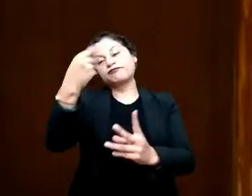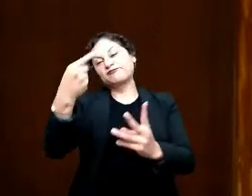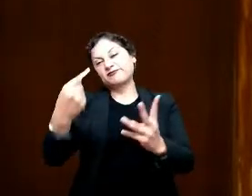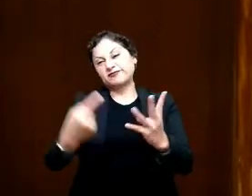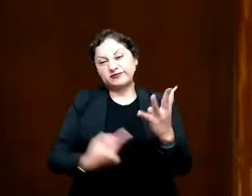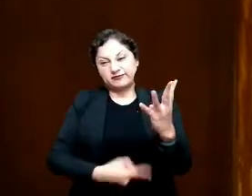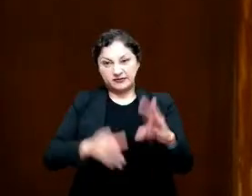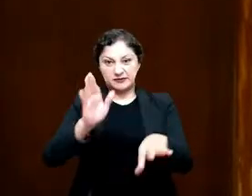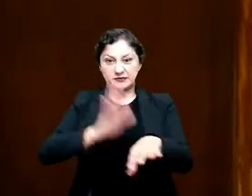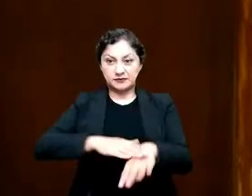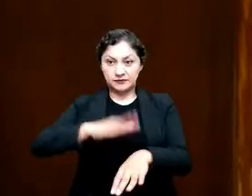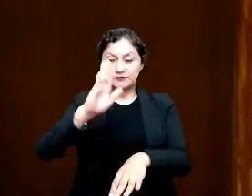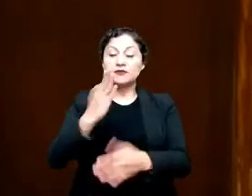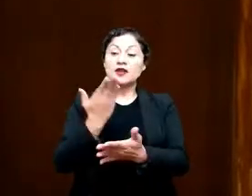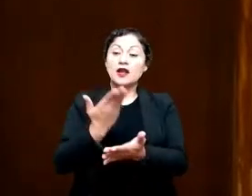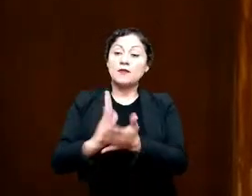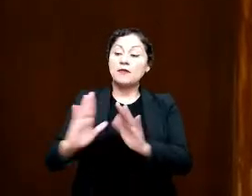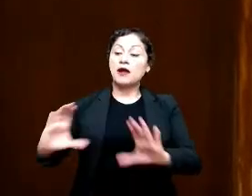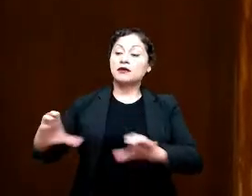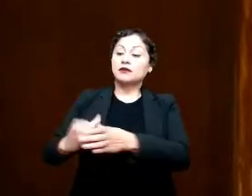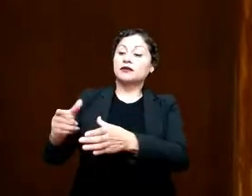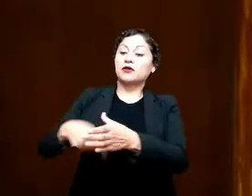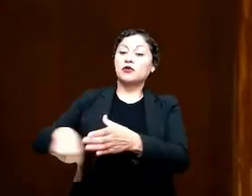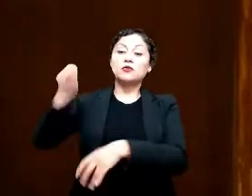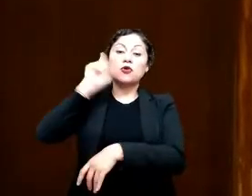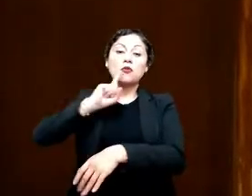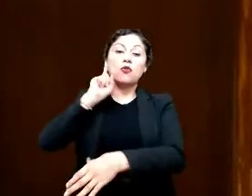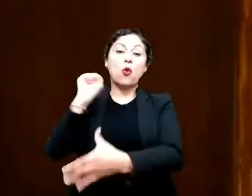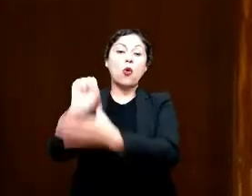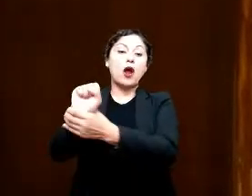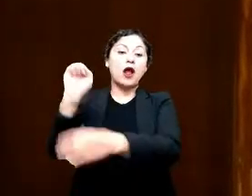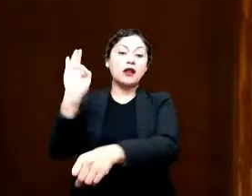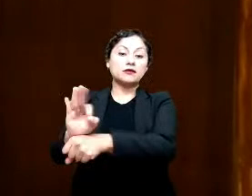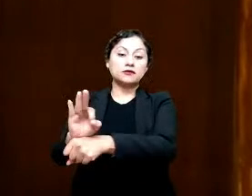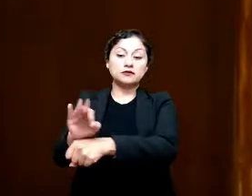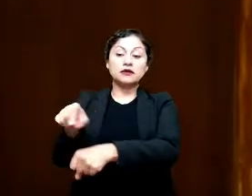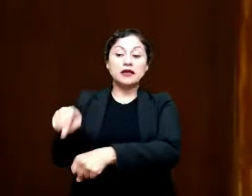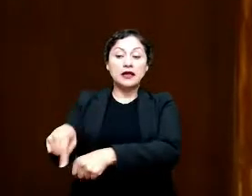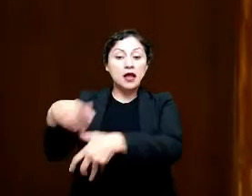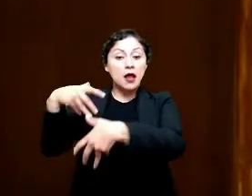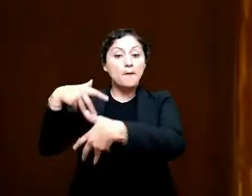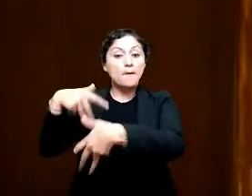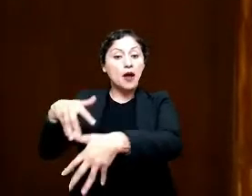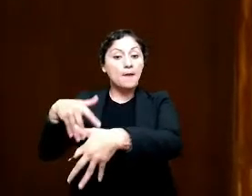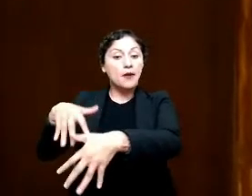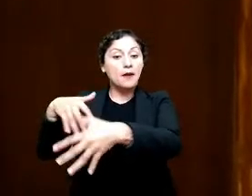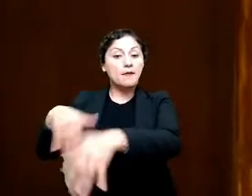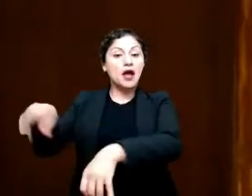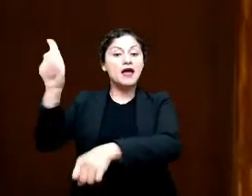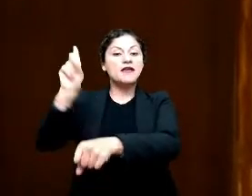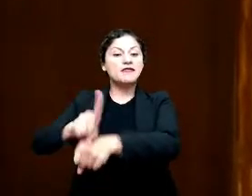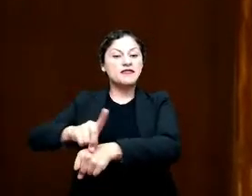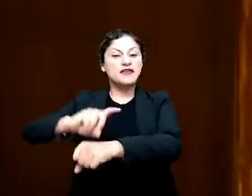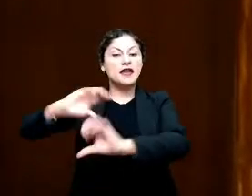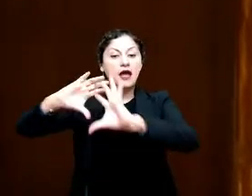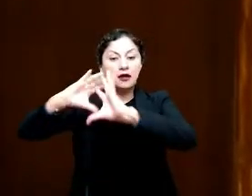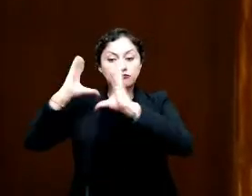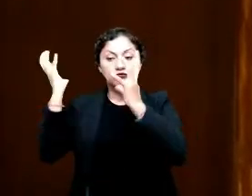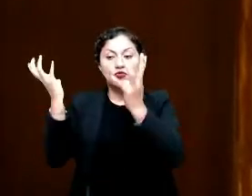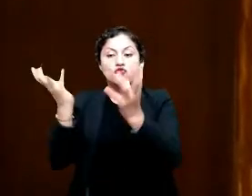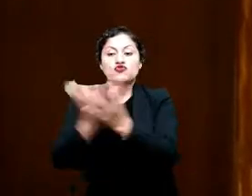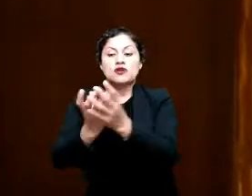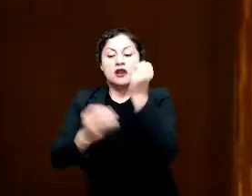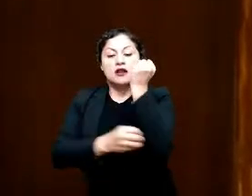Además, colectivas feministas se manifestaron el Día de Acción Global de la Despenalización del Aborto, el